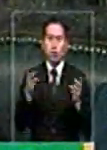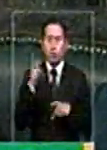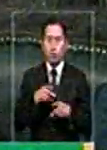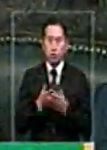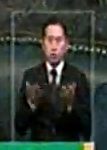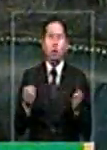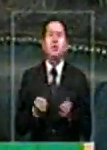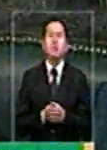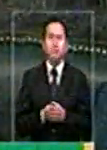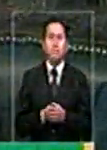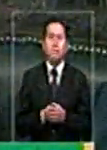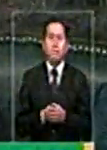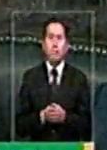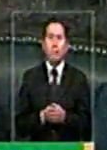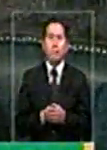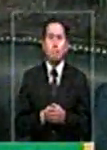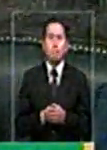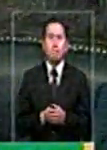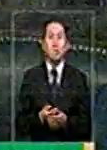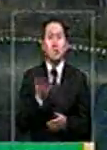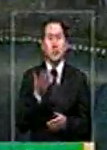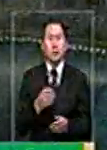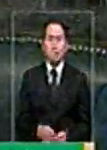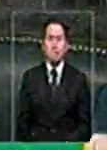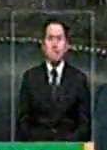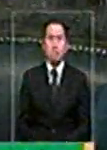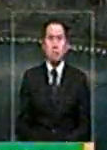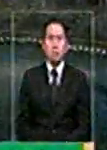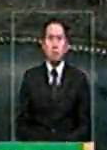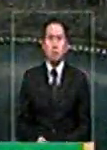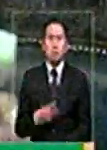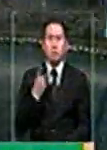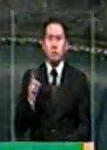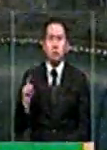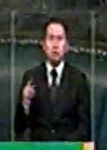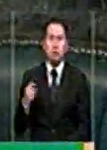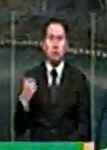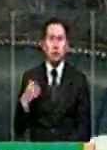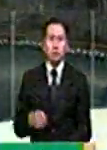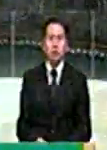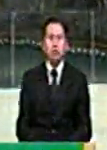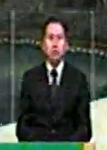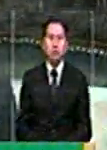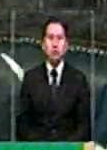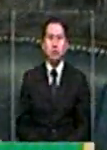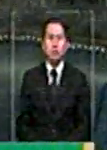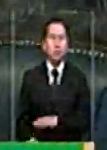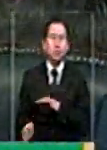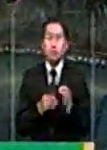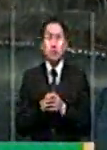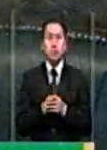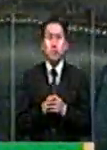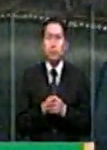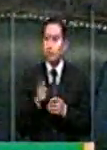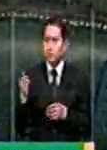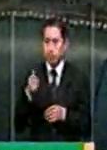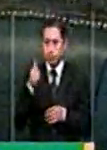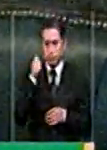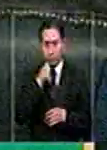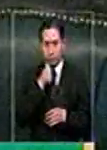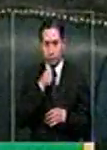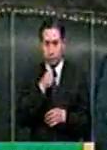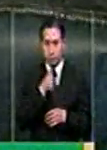Siga. La Fiscalía ya ha observado su denuncia. conferencia de prensa de las diputadas